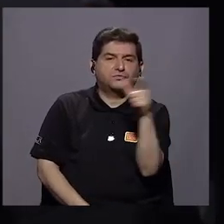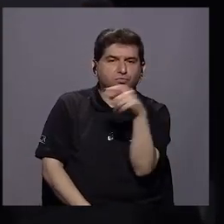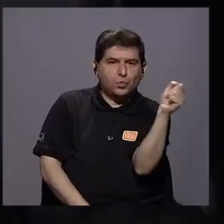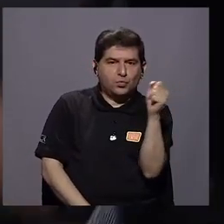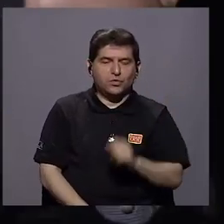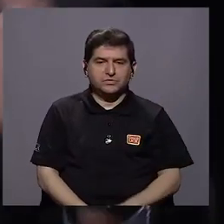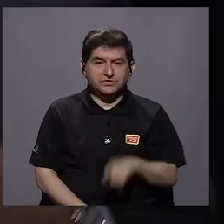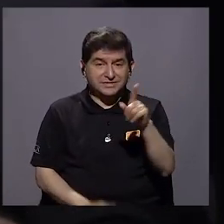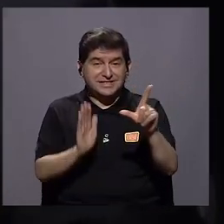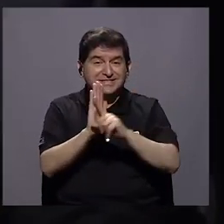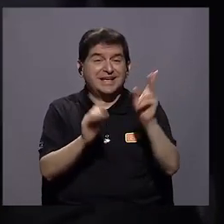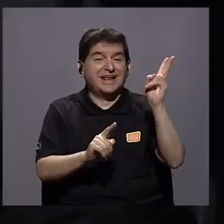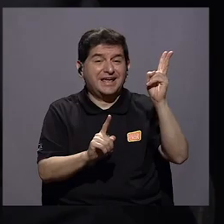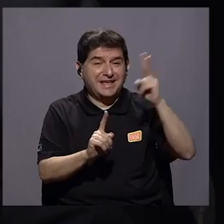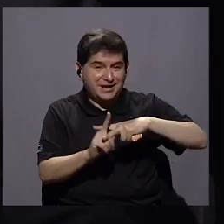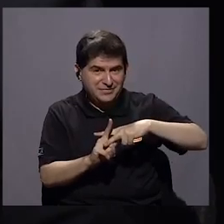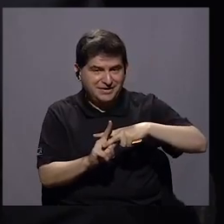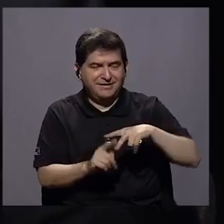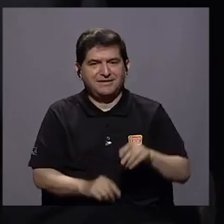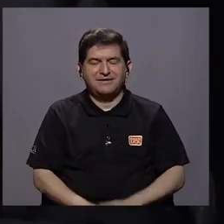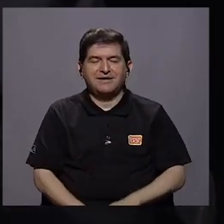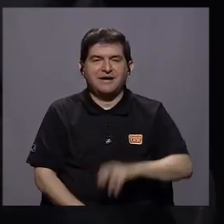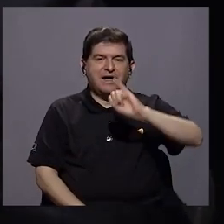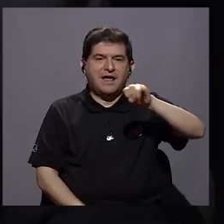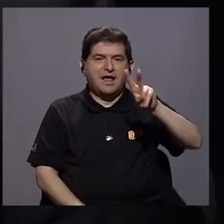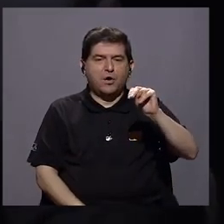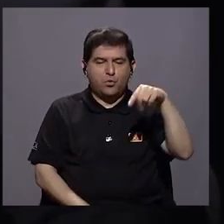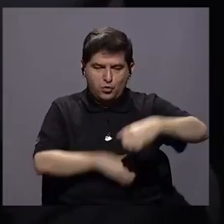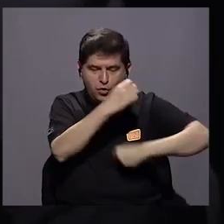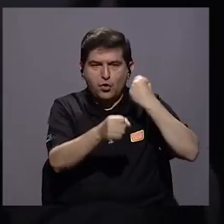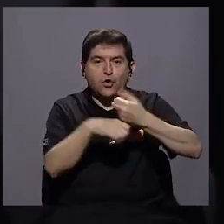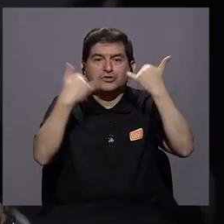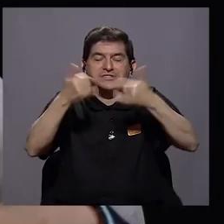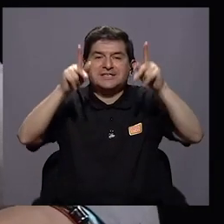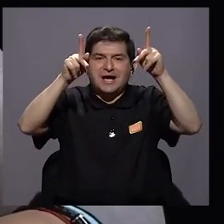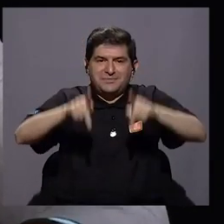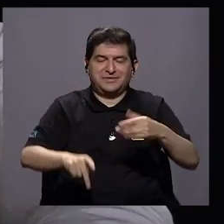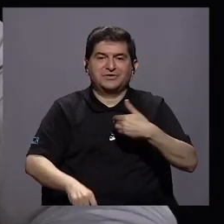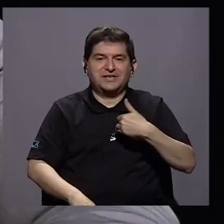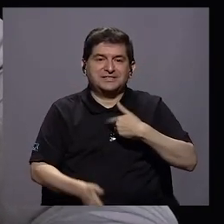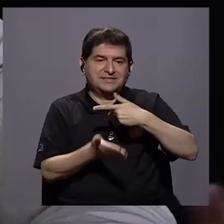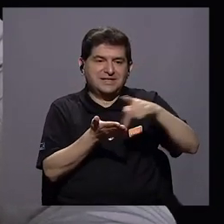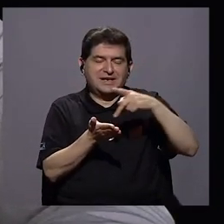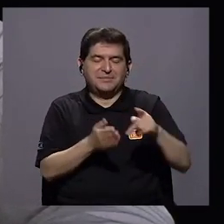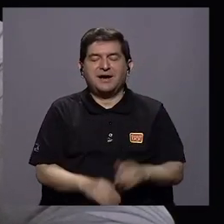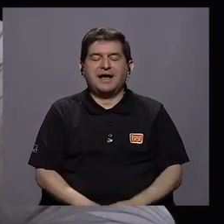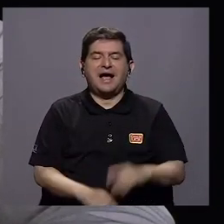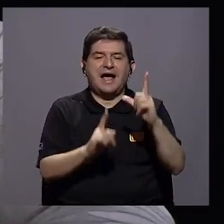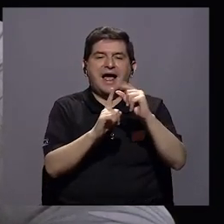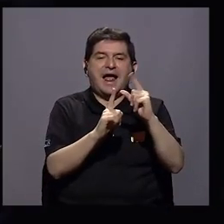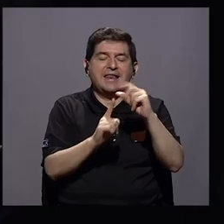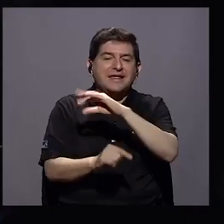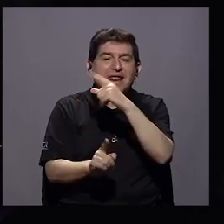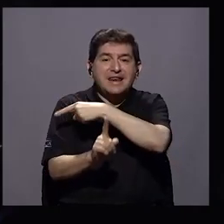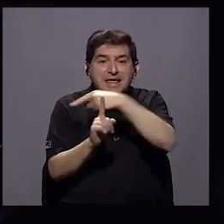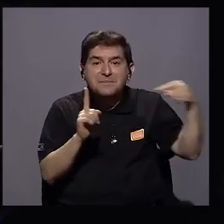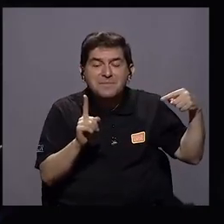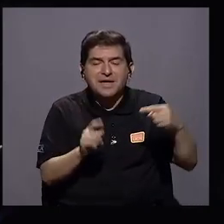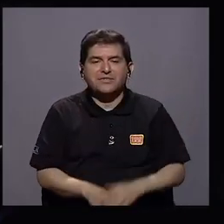meses. Si esa ley hubiera pasado, en junio de este año ya la gente hubiera tenido que pagar alquiler y medio para